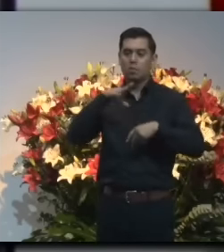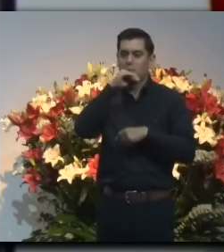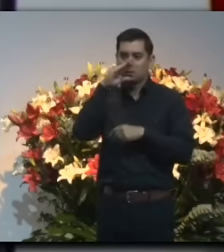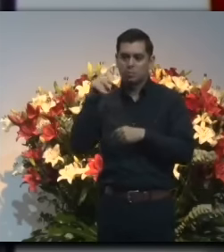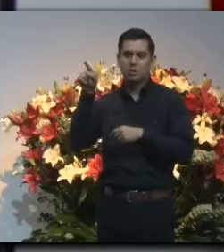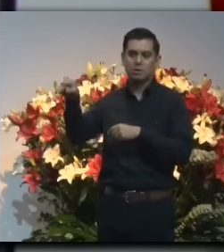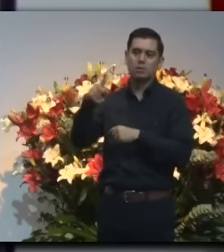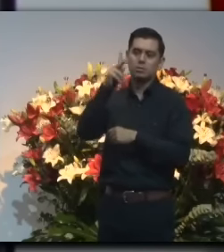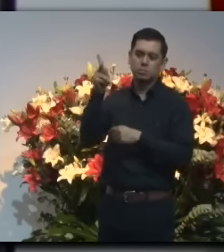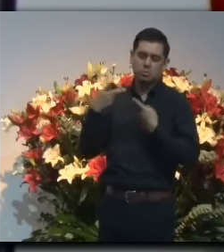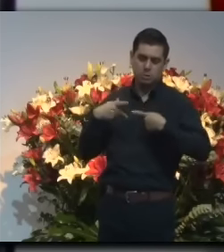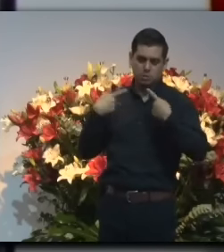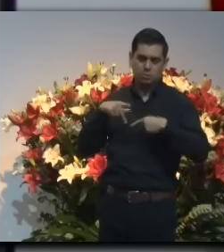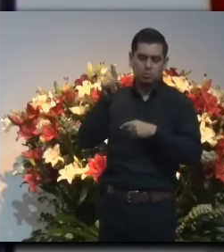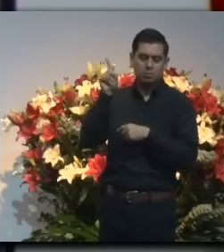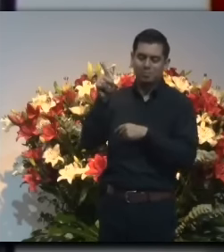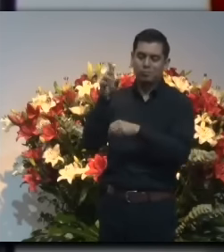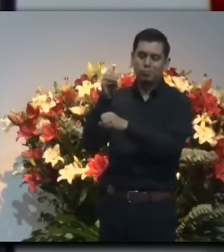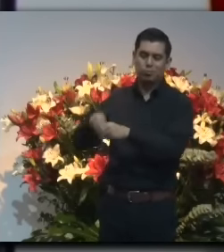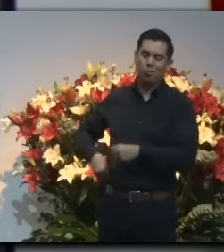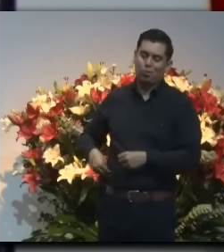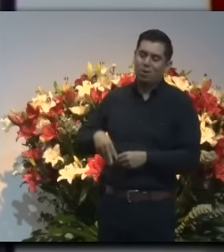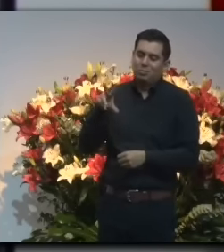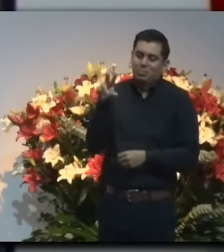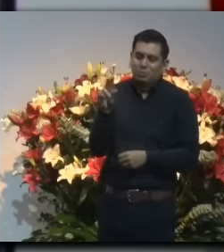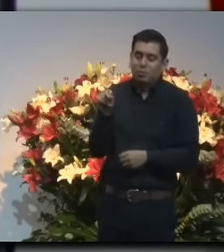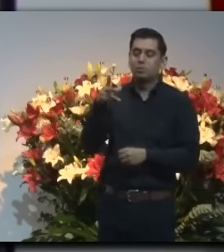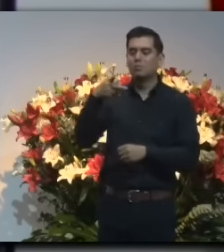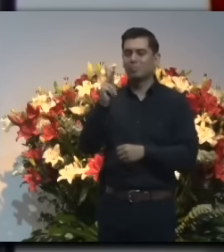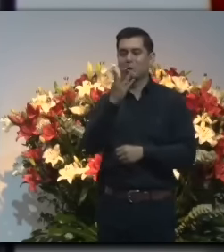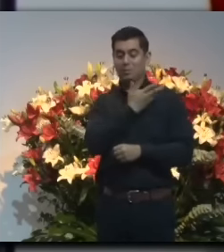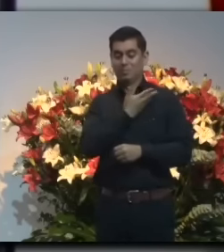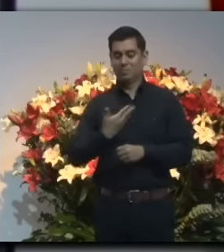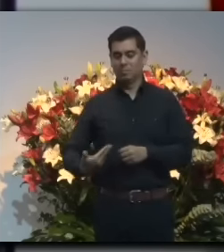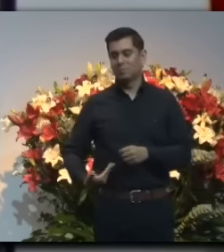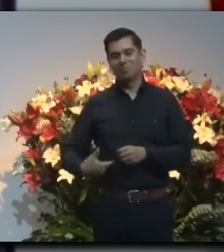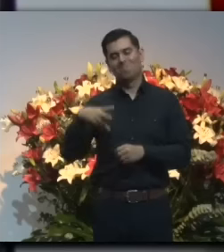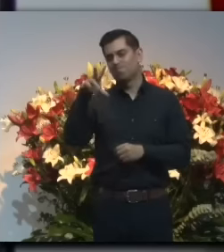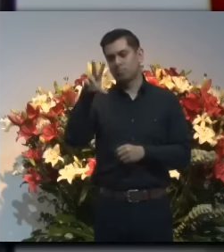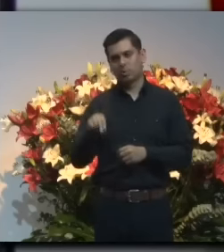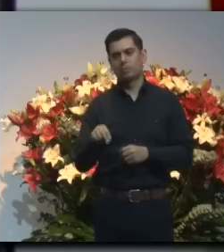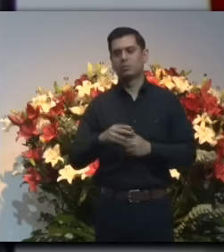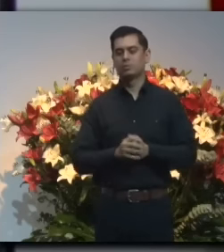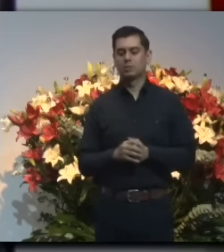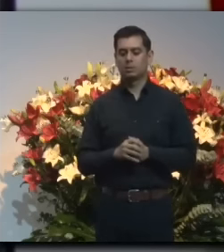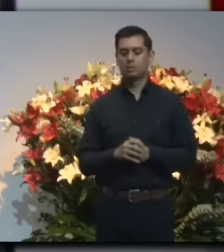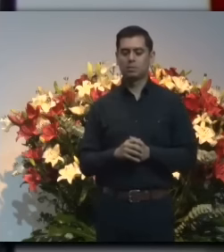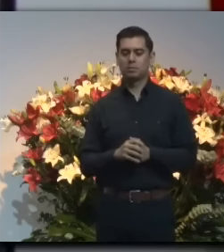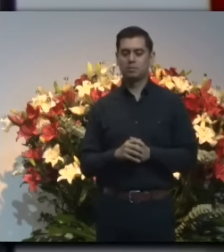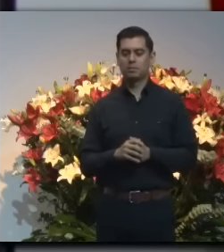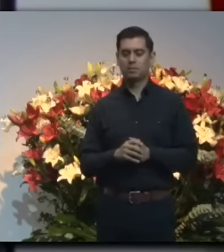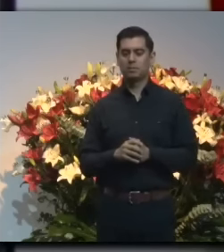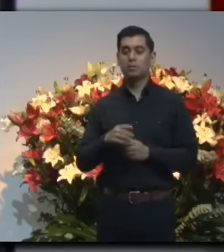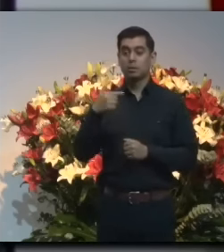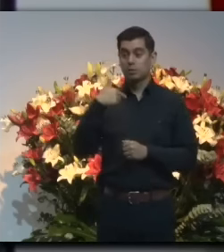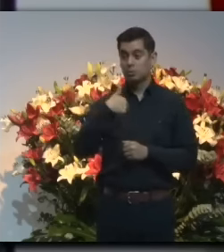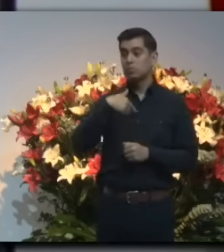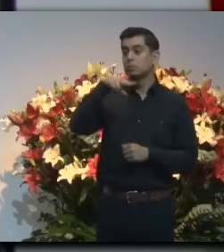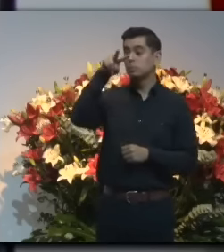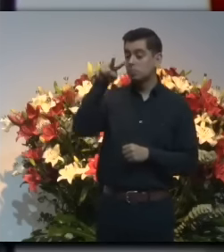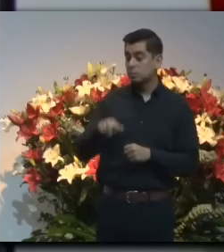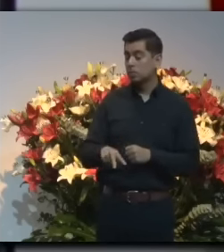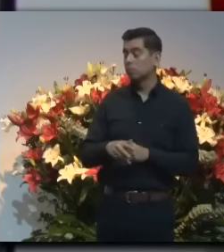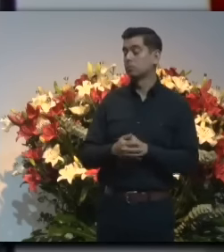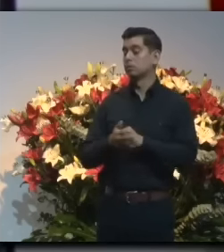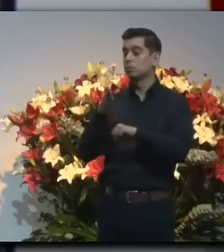pueblo venezolano no tiene la culpa, pero sus presidentes definitivamente no. Condeno lo que